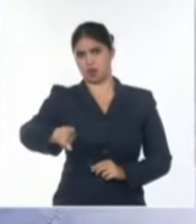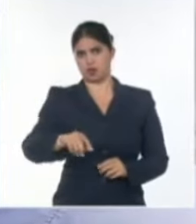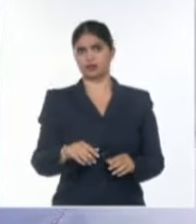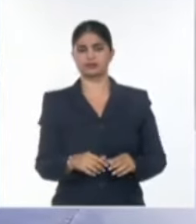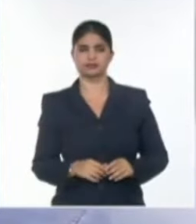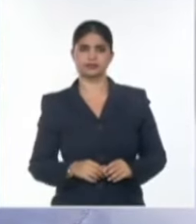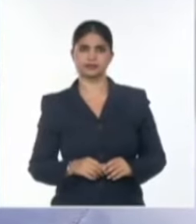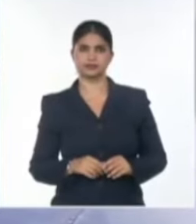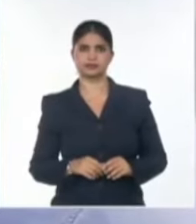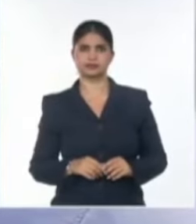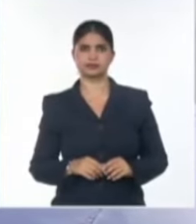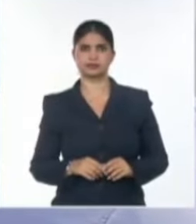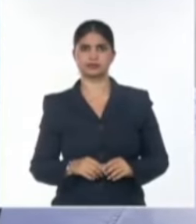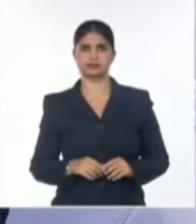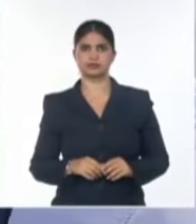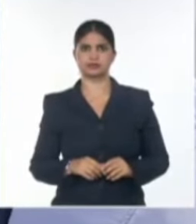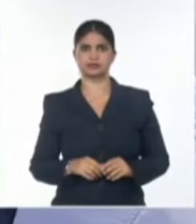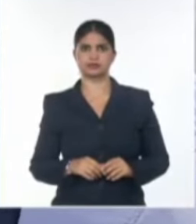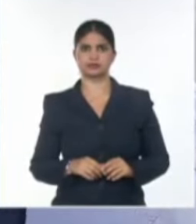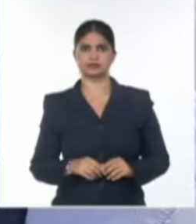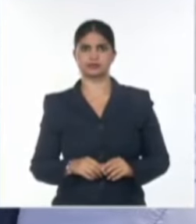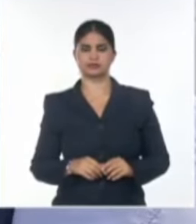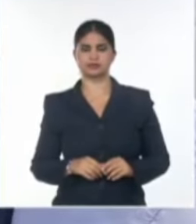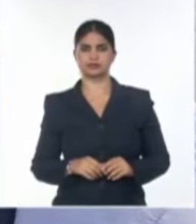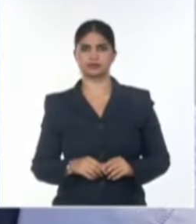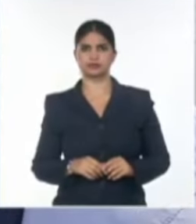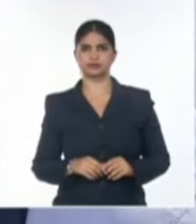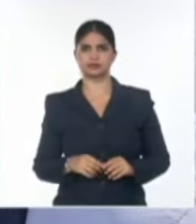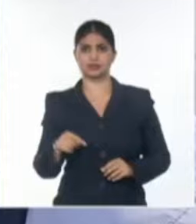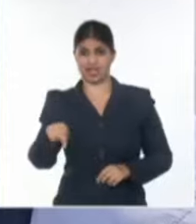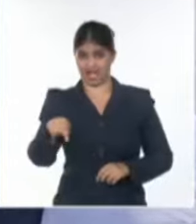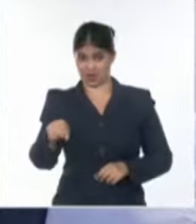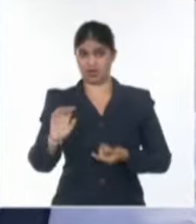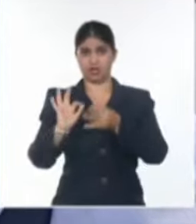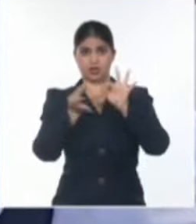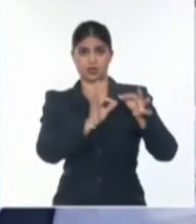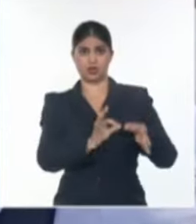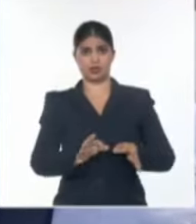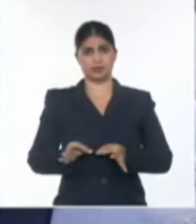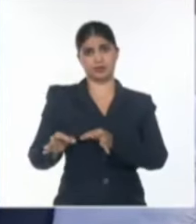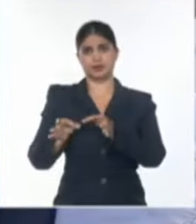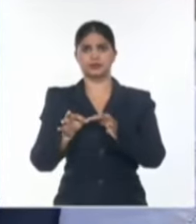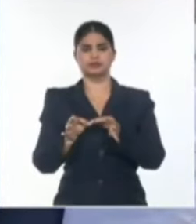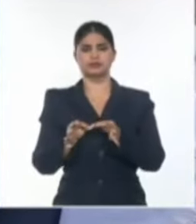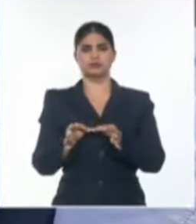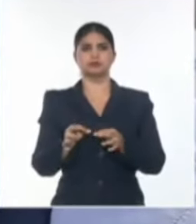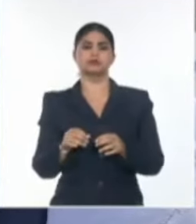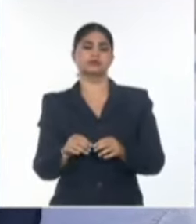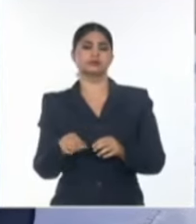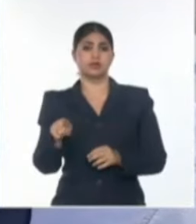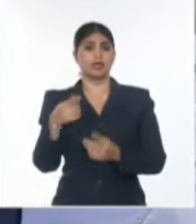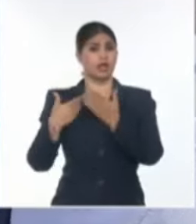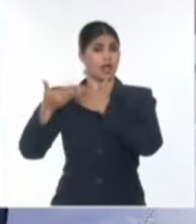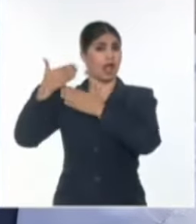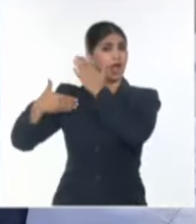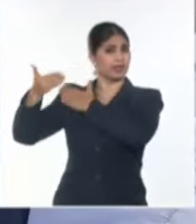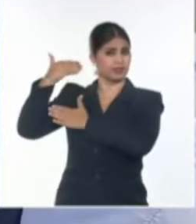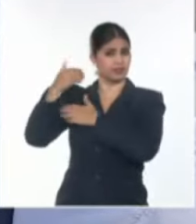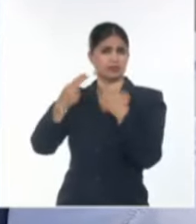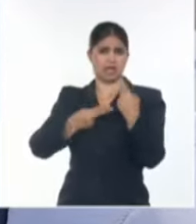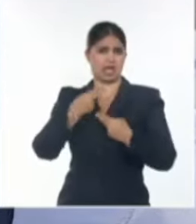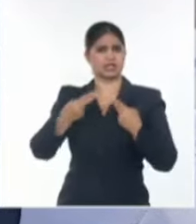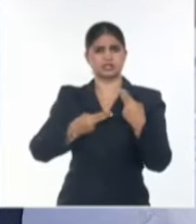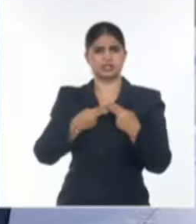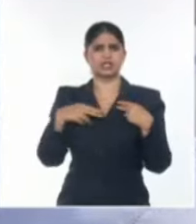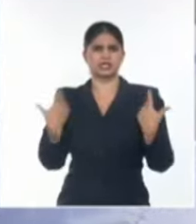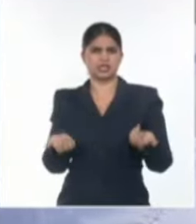en el alto nivel del deporte mundial, ahora en estos Juegos Olímpicos. Ya había tenido la oportunidad de hacerlo en San